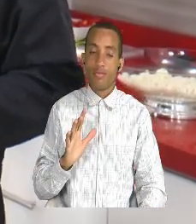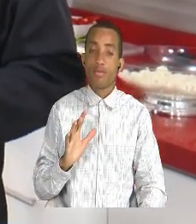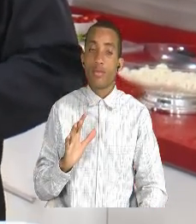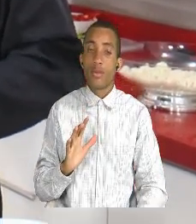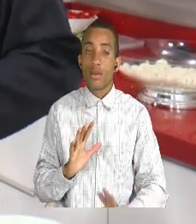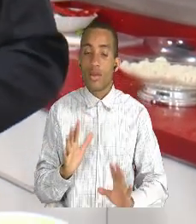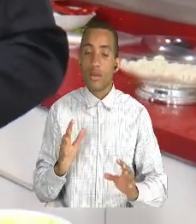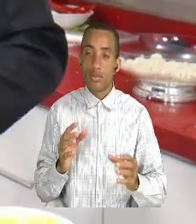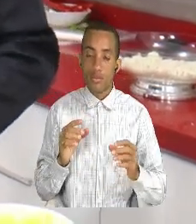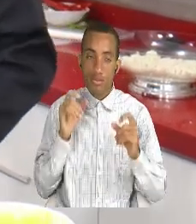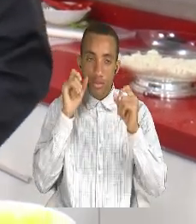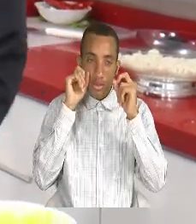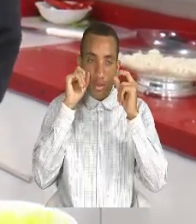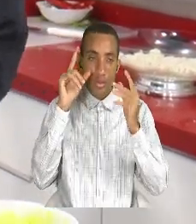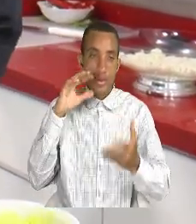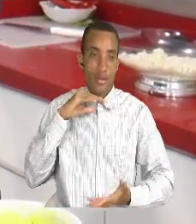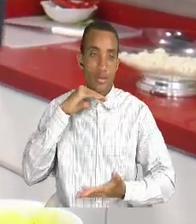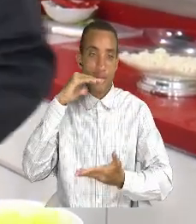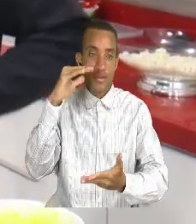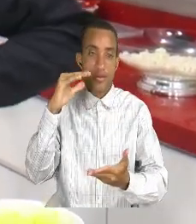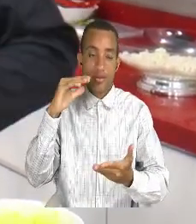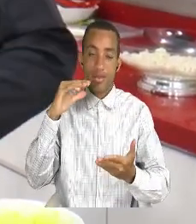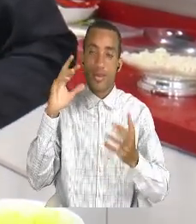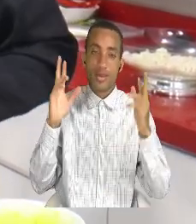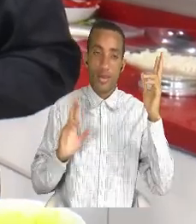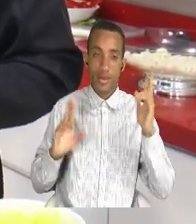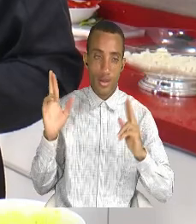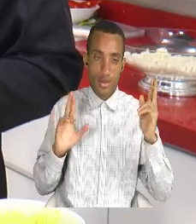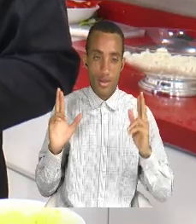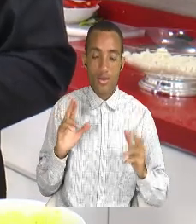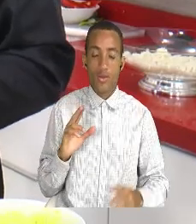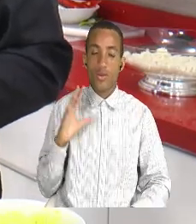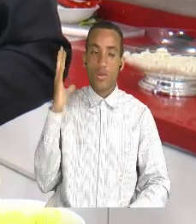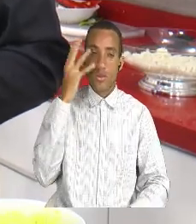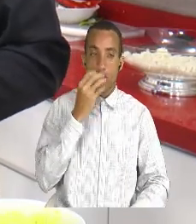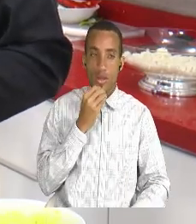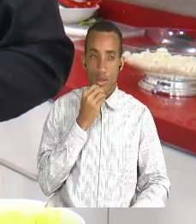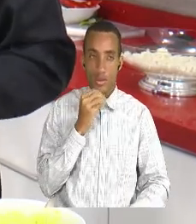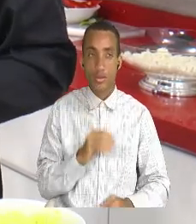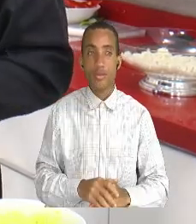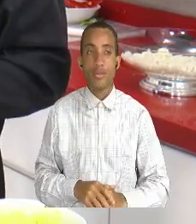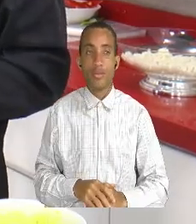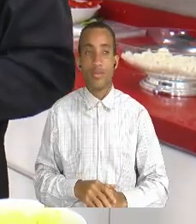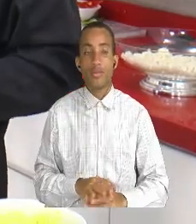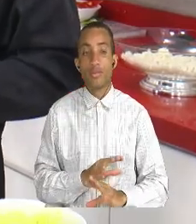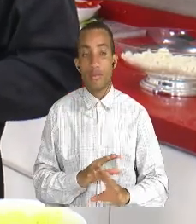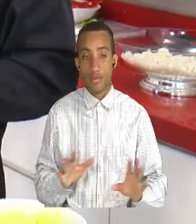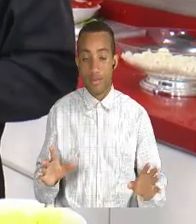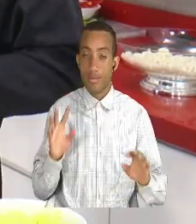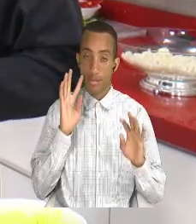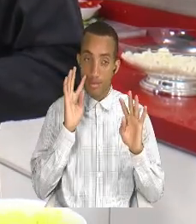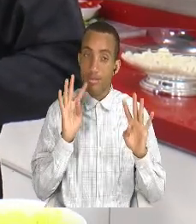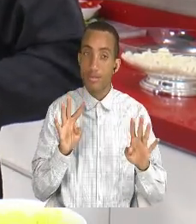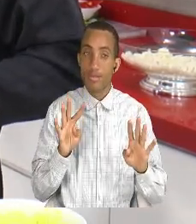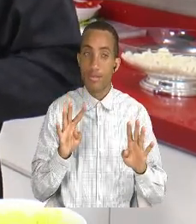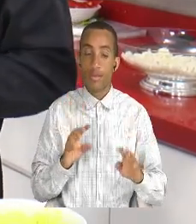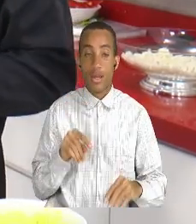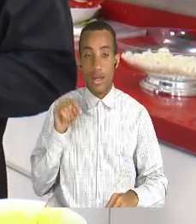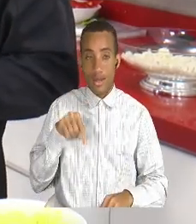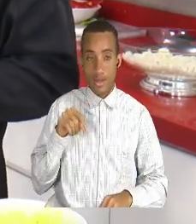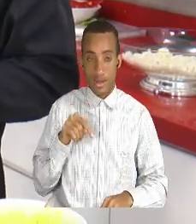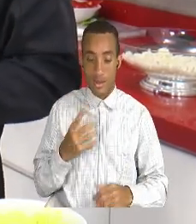estaremos obsequiando un premio, un sorteo muy hermoso, muy bonito, sí, muy manual, muy creativo, así que no se despeguen, caramba, porque en A Pedir de Boca